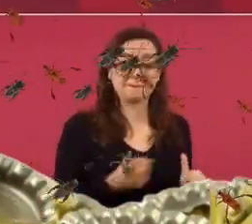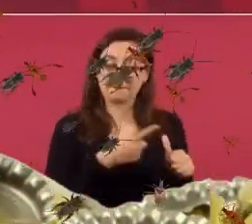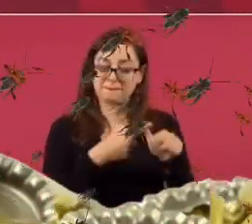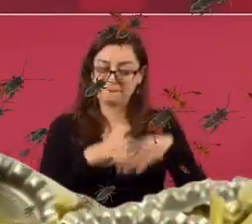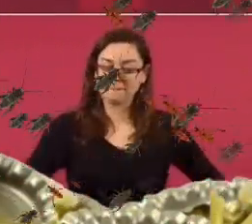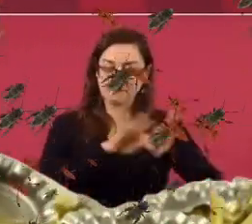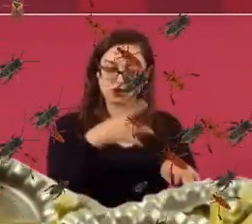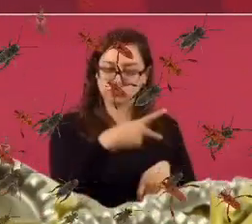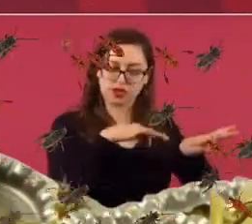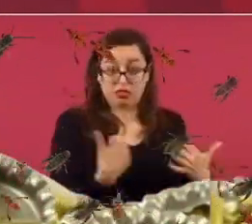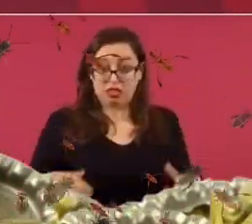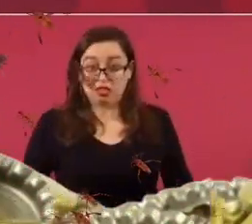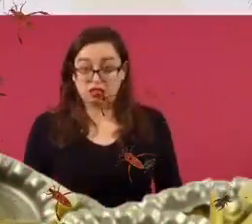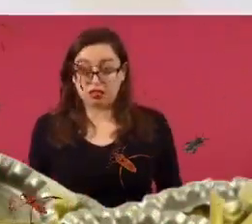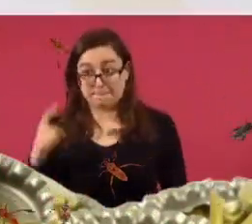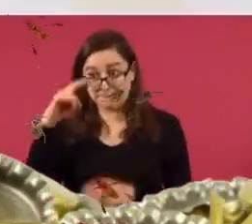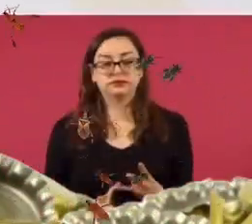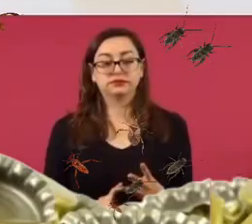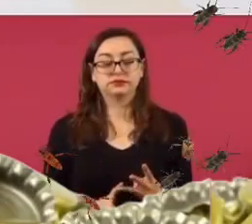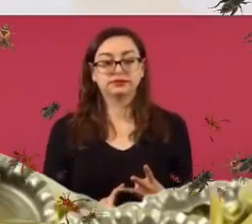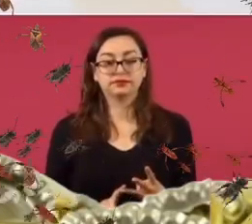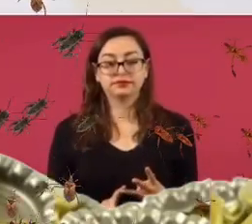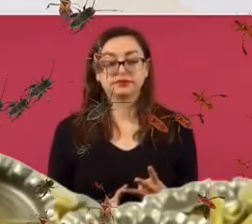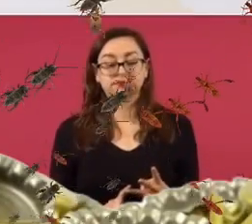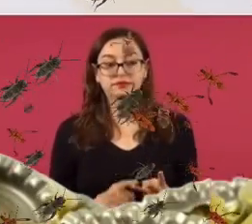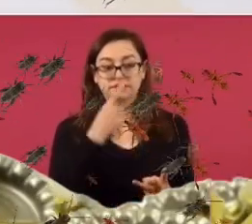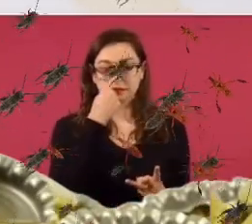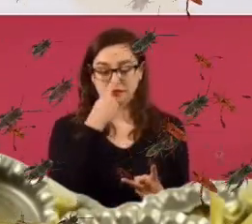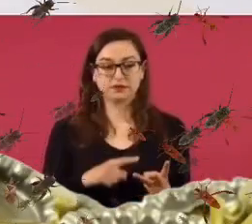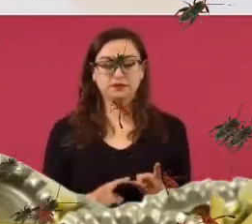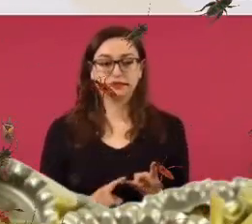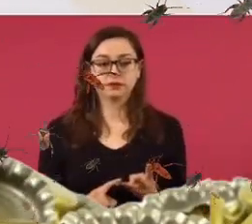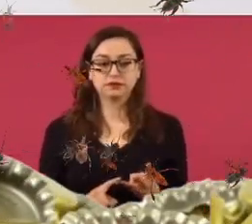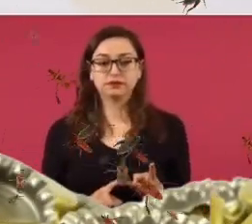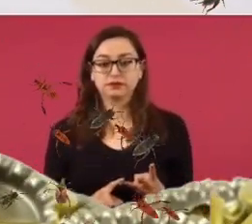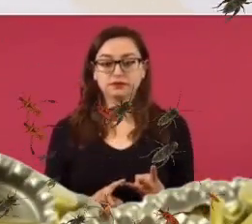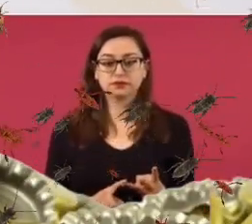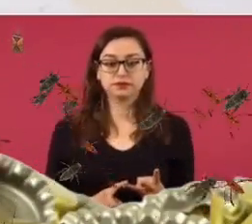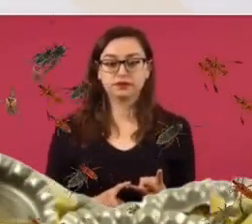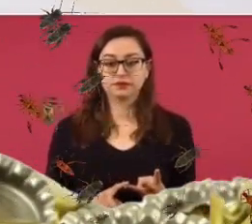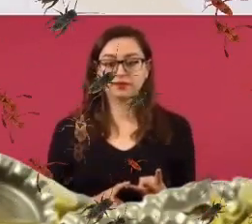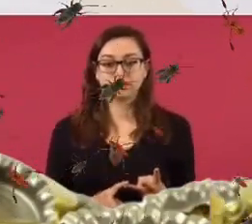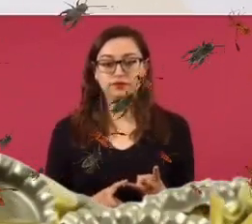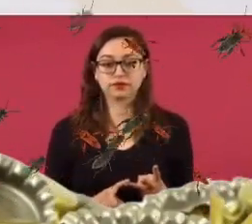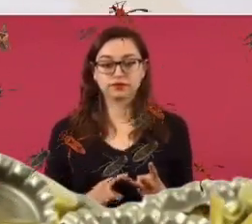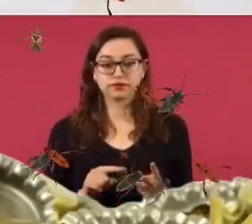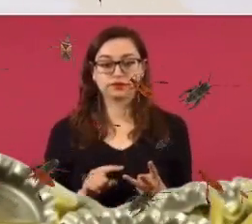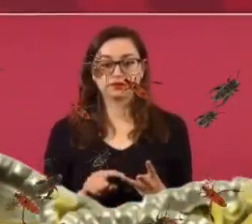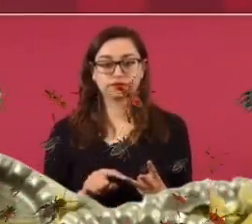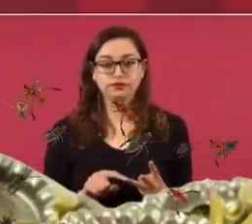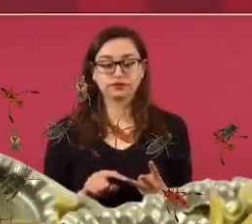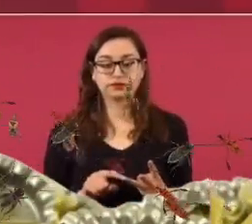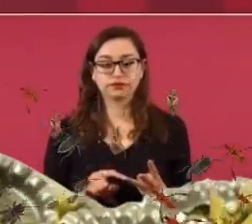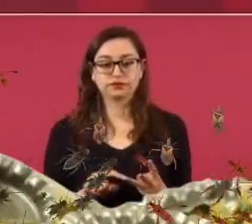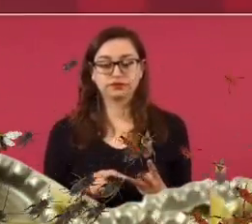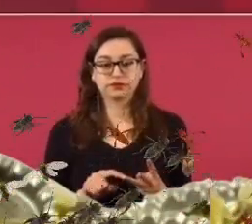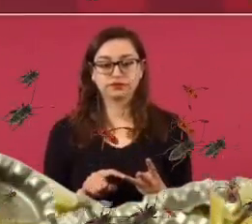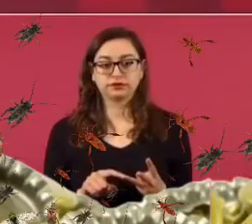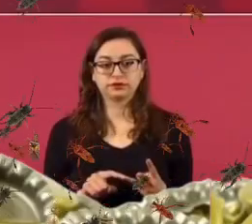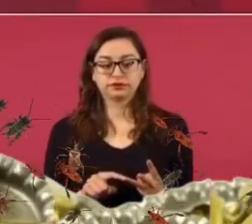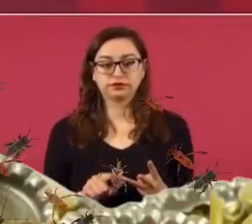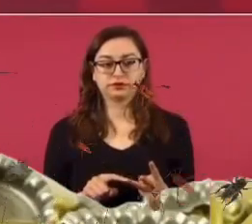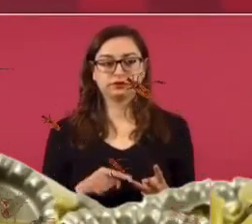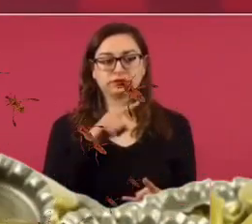recursos públicos. Apúntele y bien. También moderarse en lo relacionado con